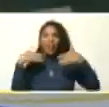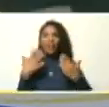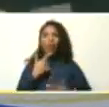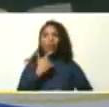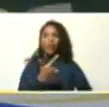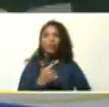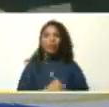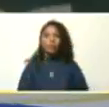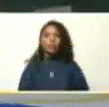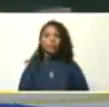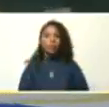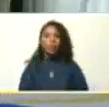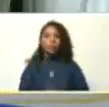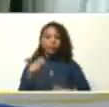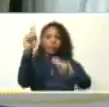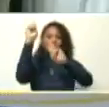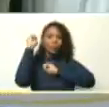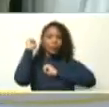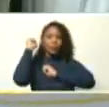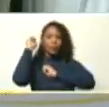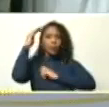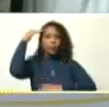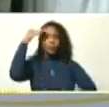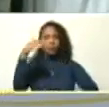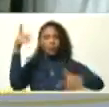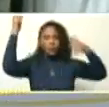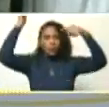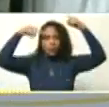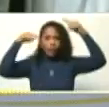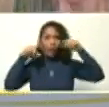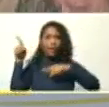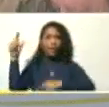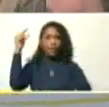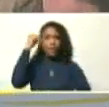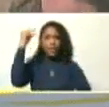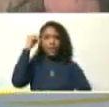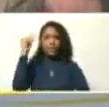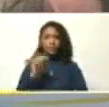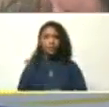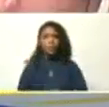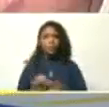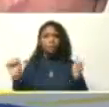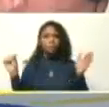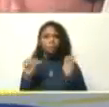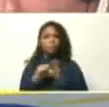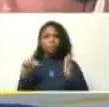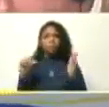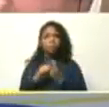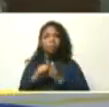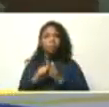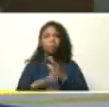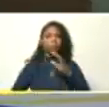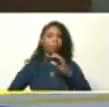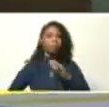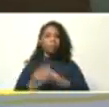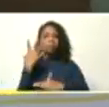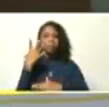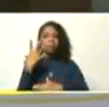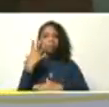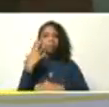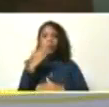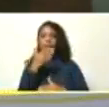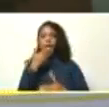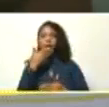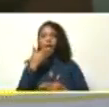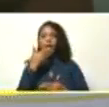dice del legado del comandante Chávez, de esta fecha donde, fundando el Correo del